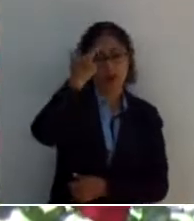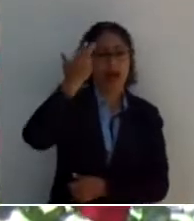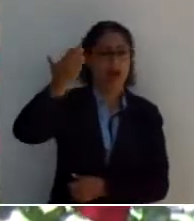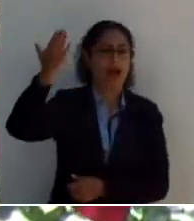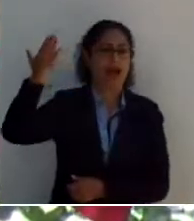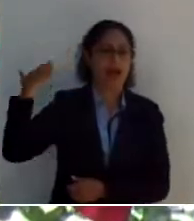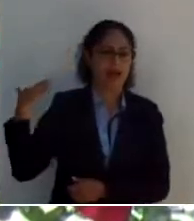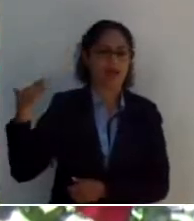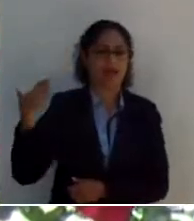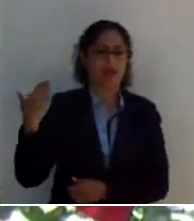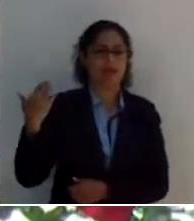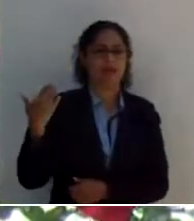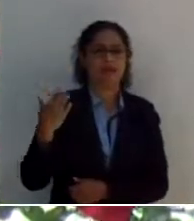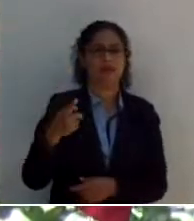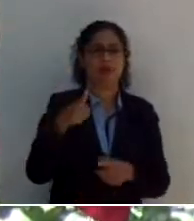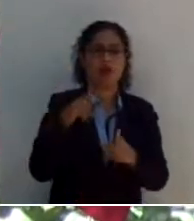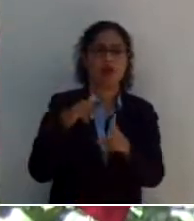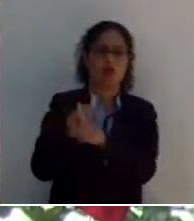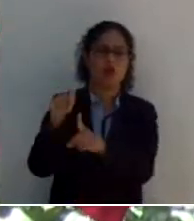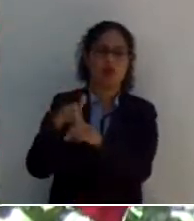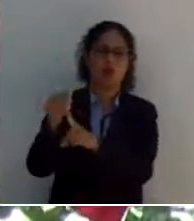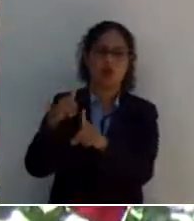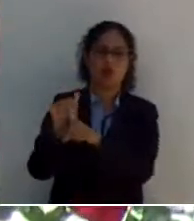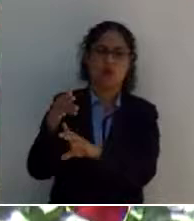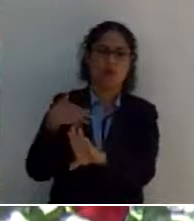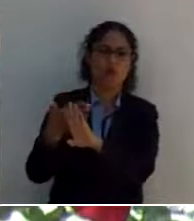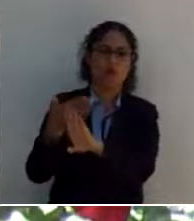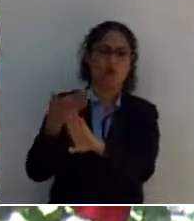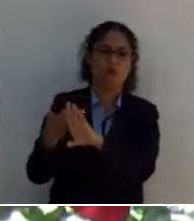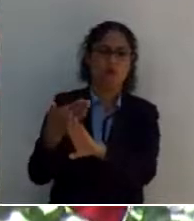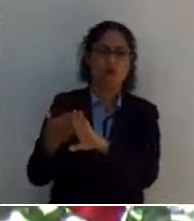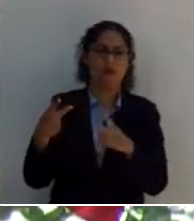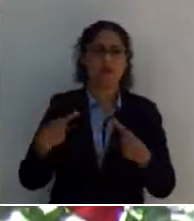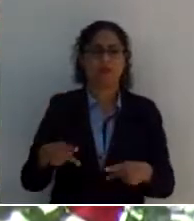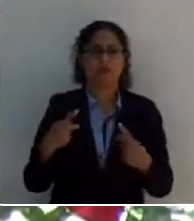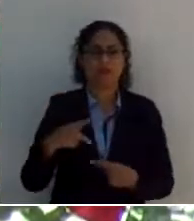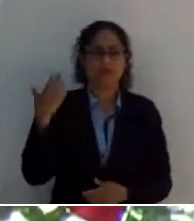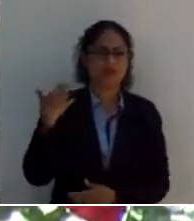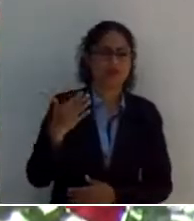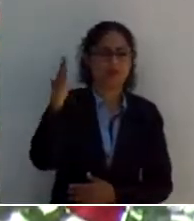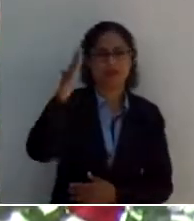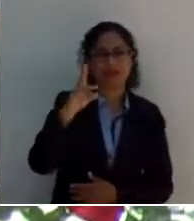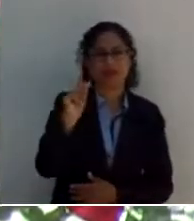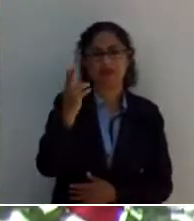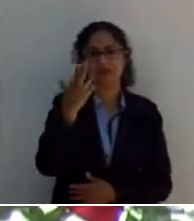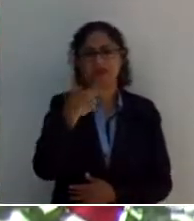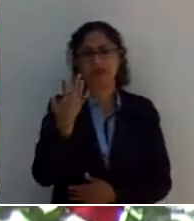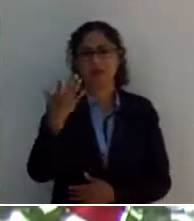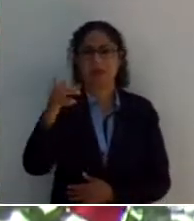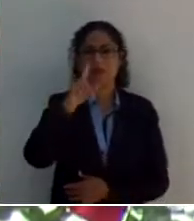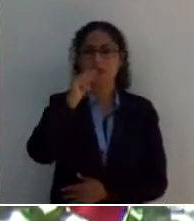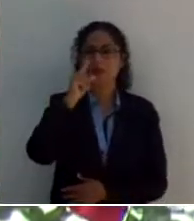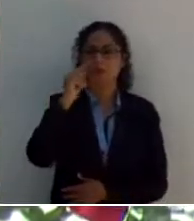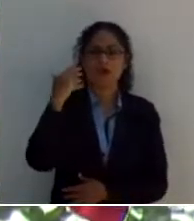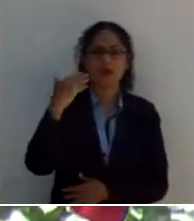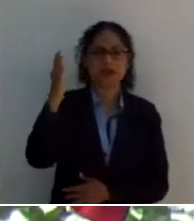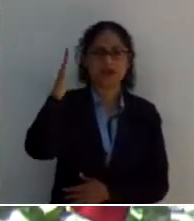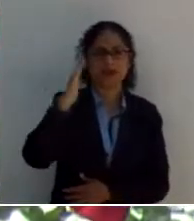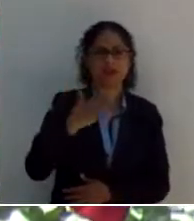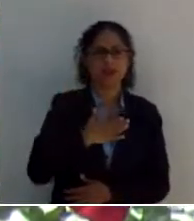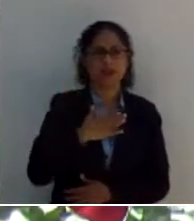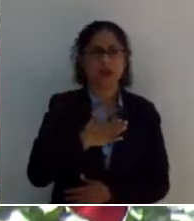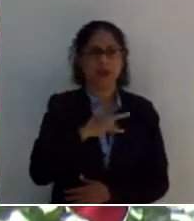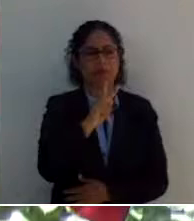a alguien le hacían bullying o lo trataban con desprecio, decían, me tratan como si fuera yo hijo